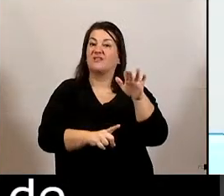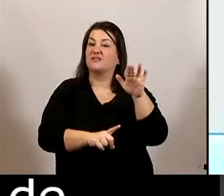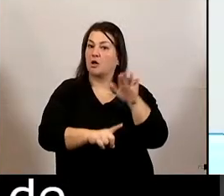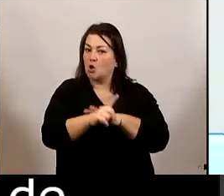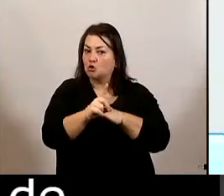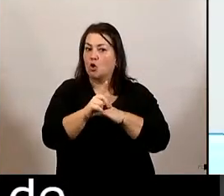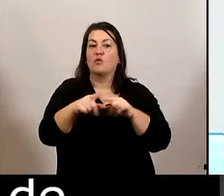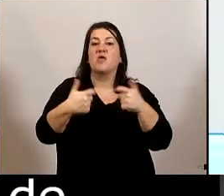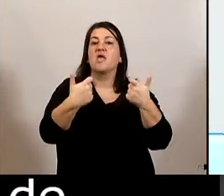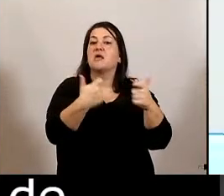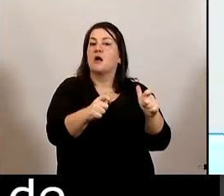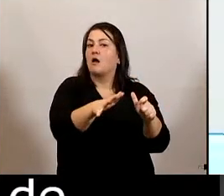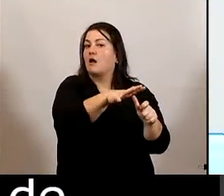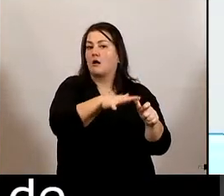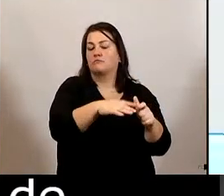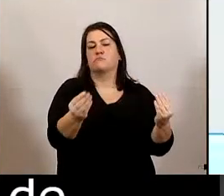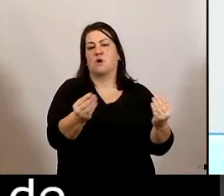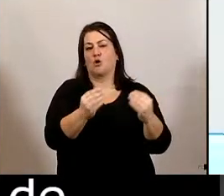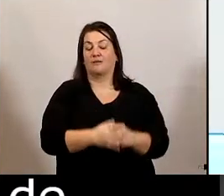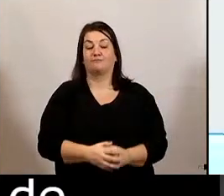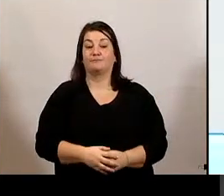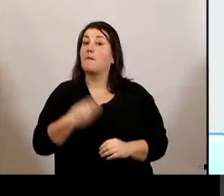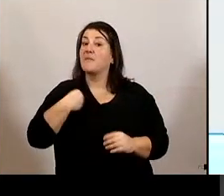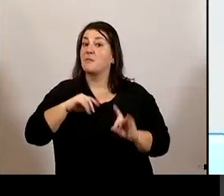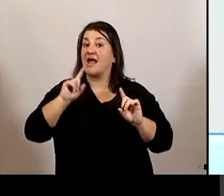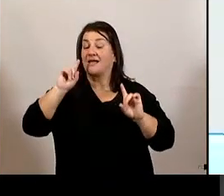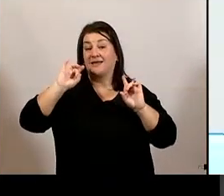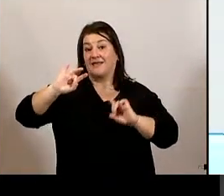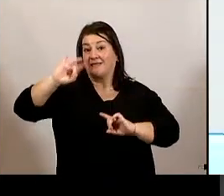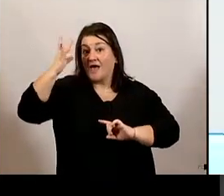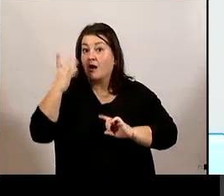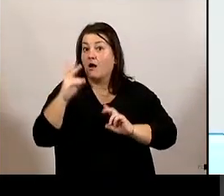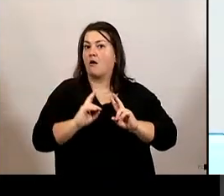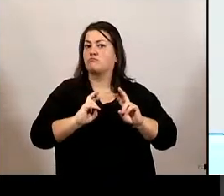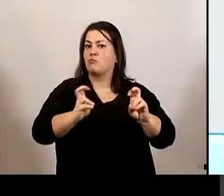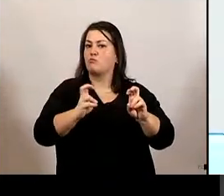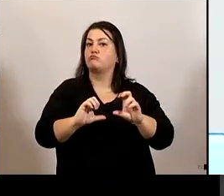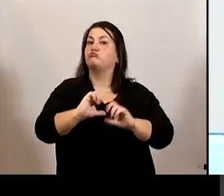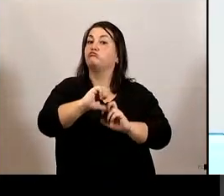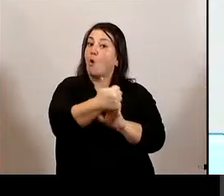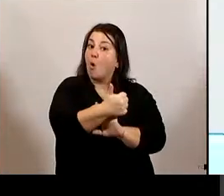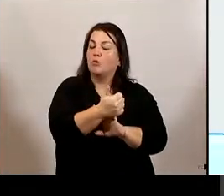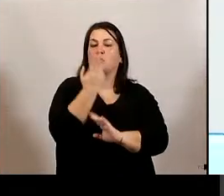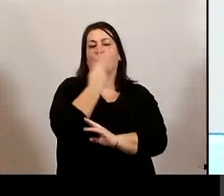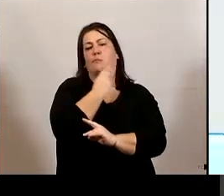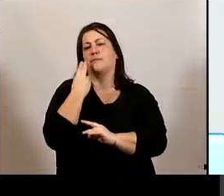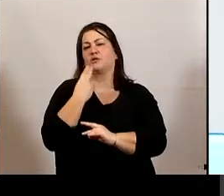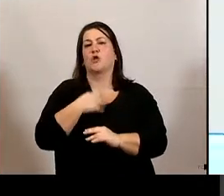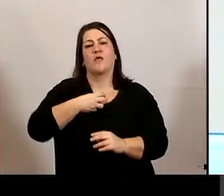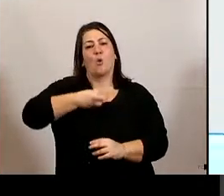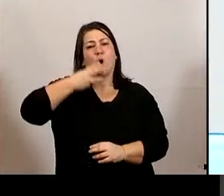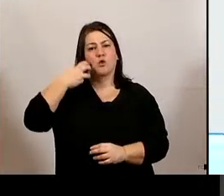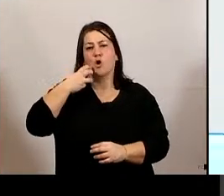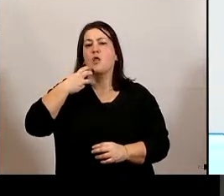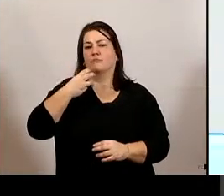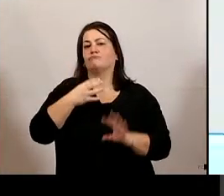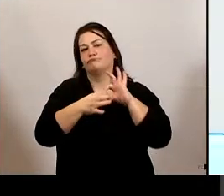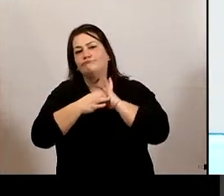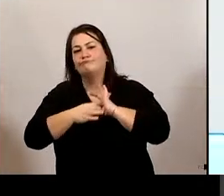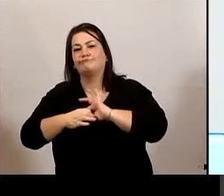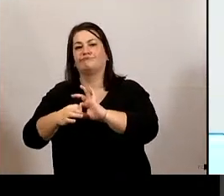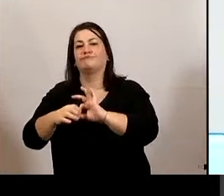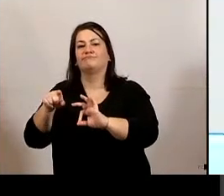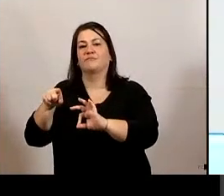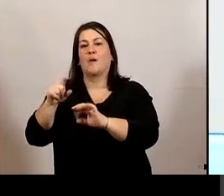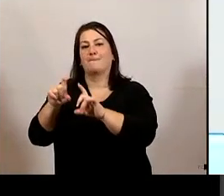región. La aprobación de esta iniciativa pone de manifiesto el compromiso del Gobierno de María Guardiola con Envision.